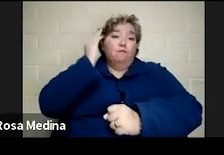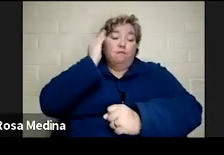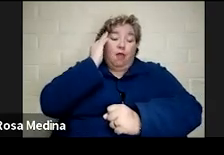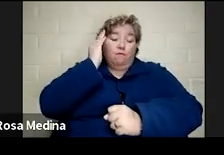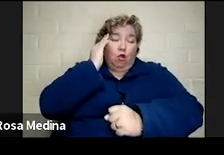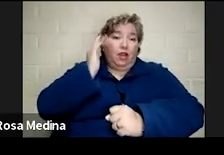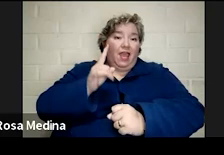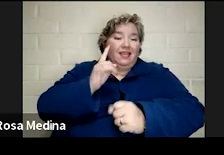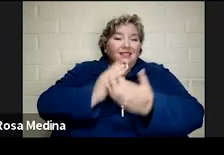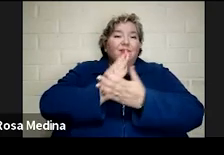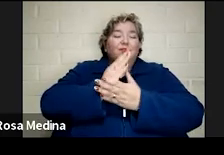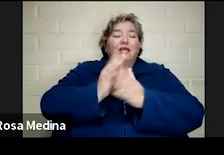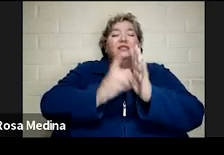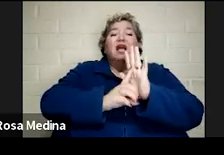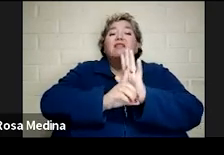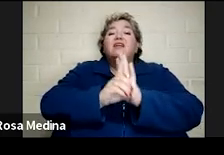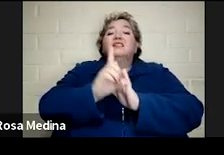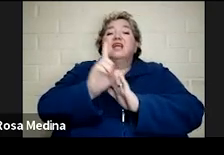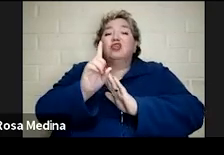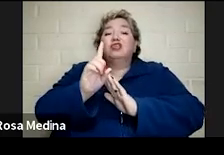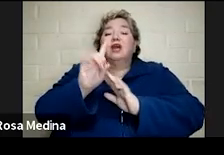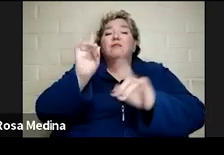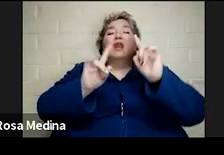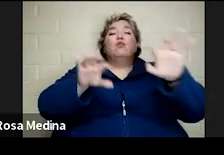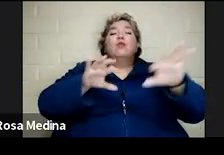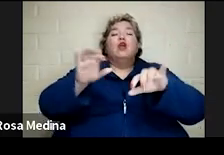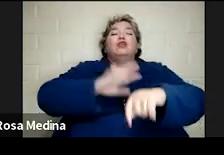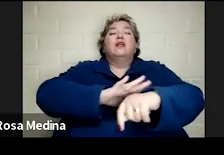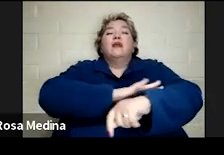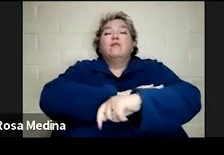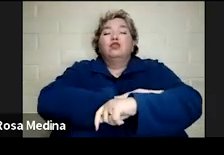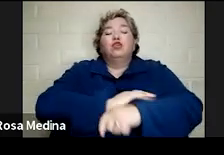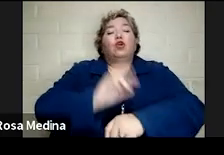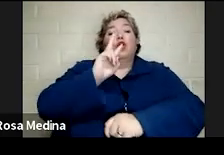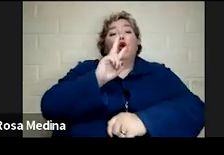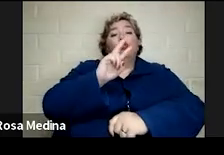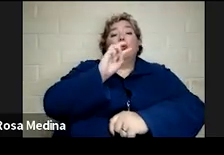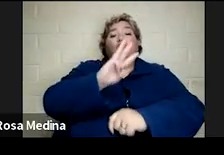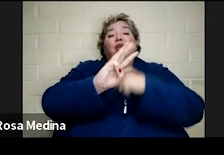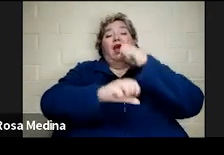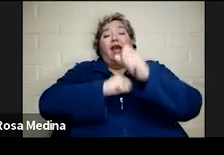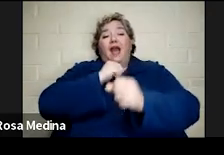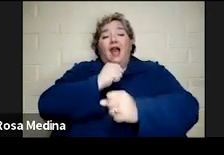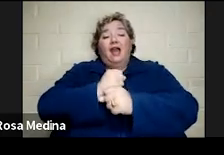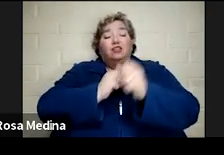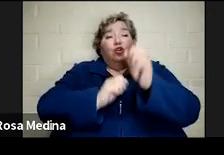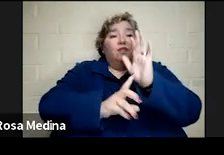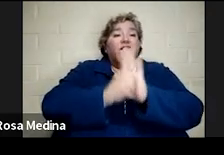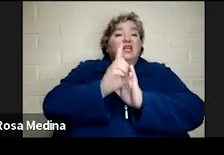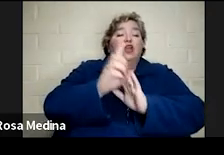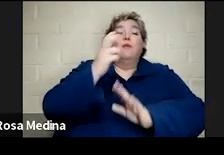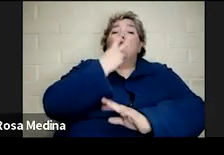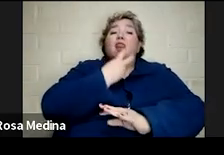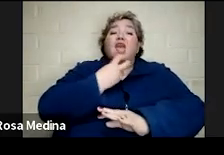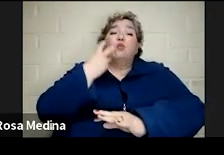a desarrollar memorias para los hechos emocionales. O a los 2-3 años empezamos a desarrollar en el lenguaje